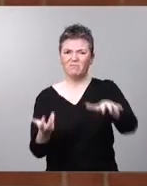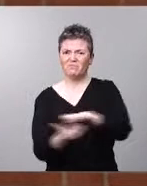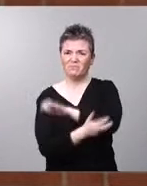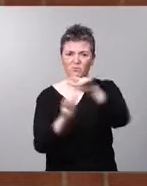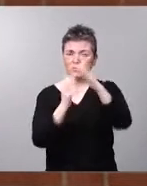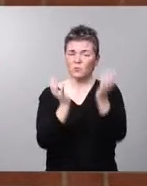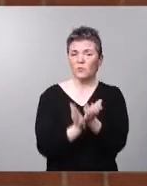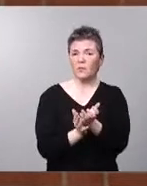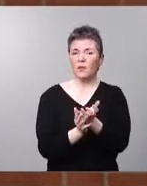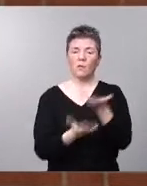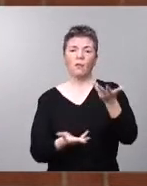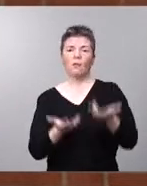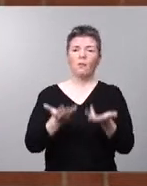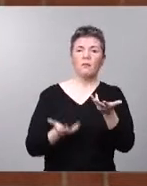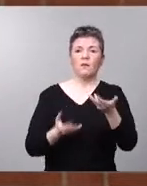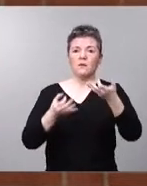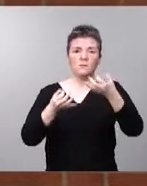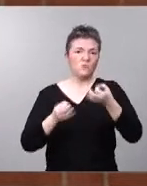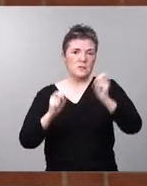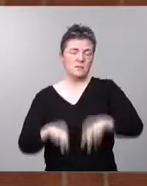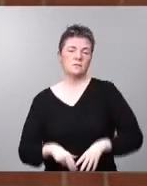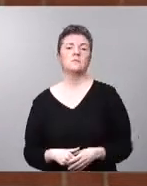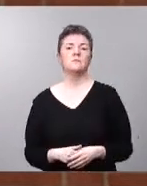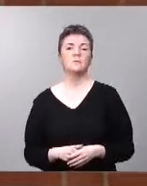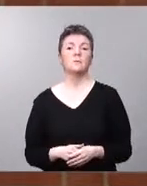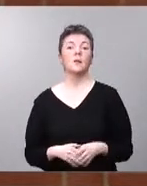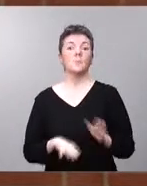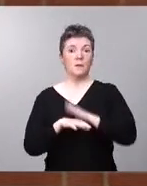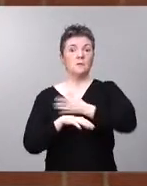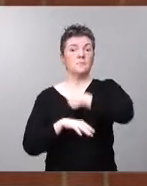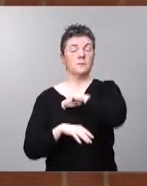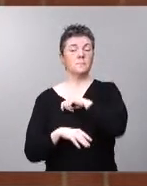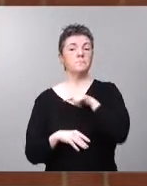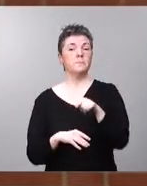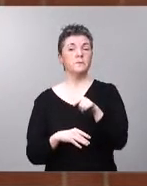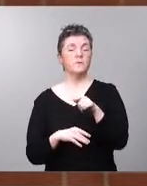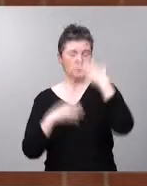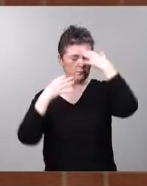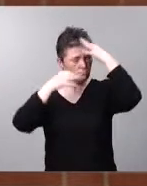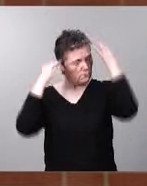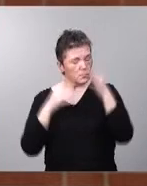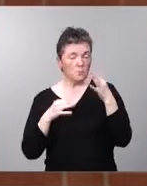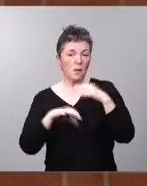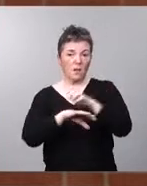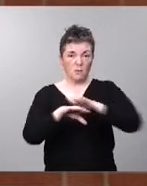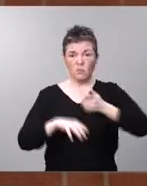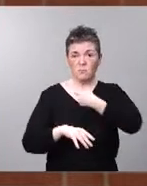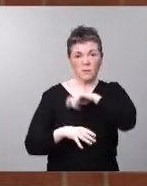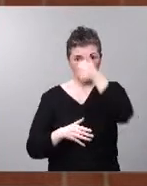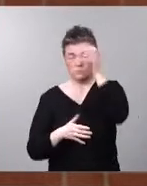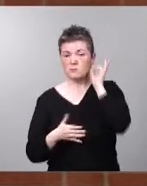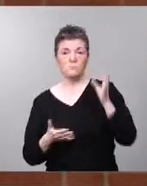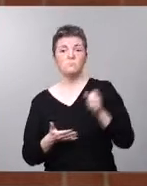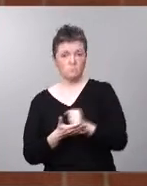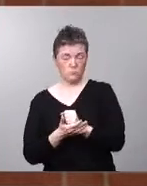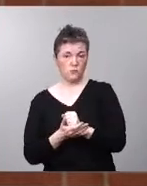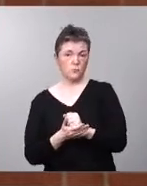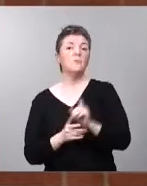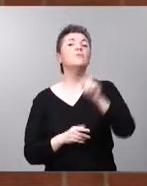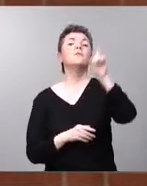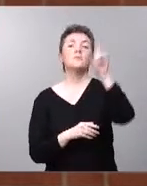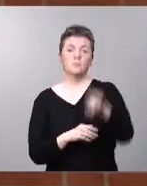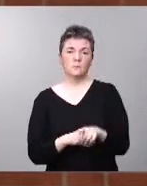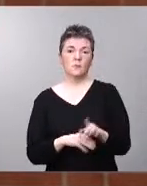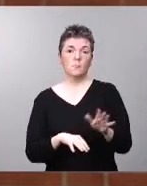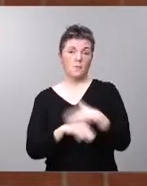inseguridad y para españa estoy convencido de que para la mayoría de españoles y españolas como también para el conjunto